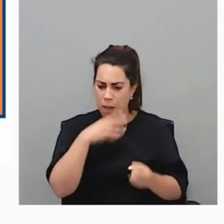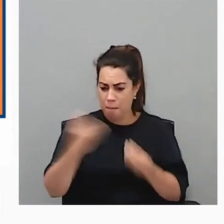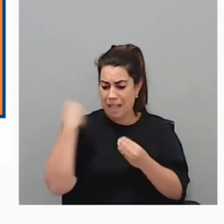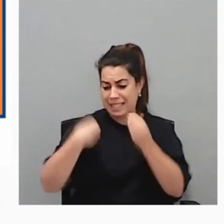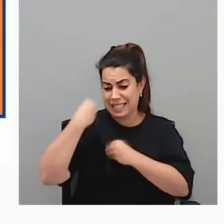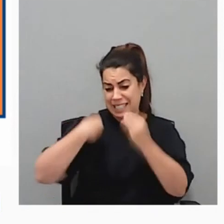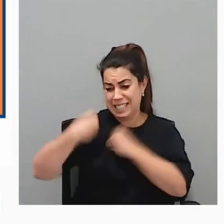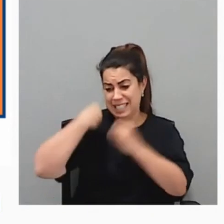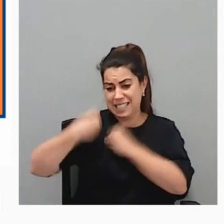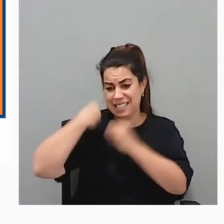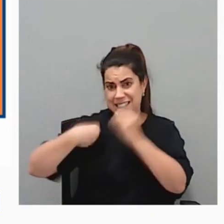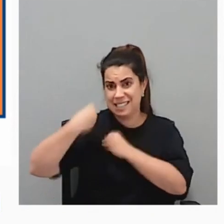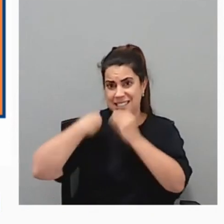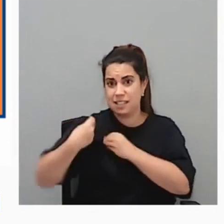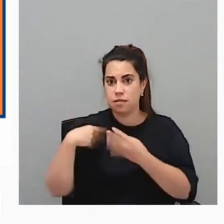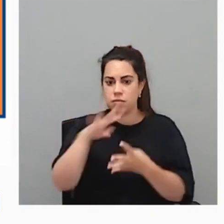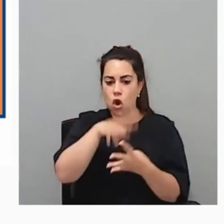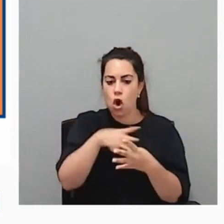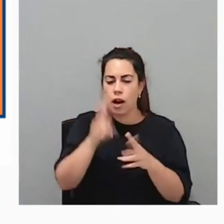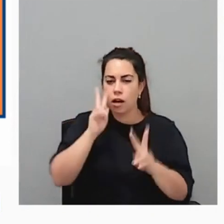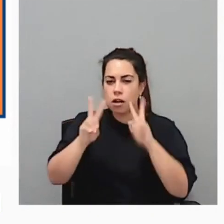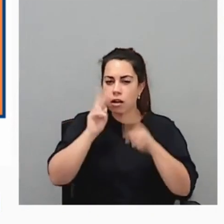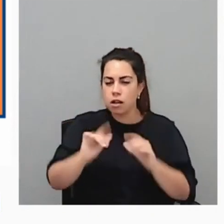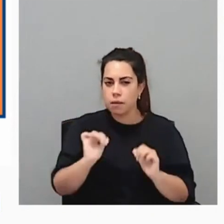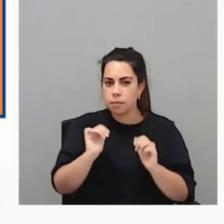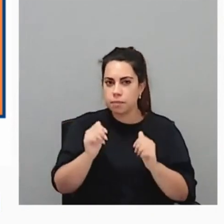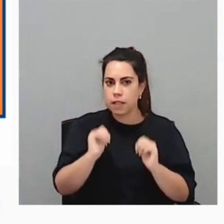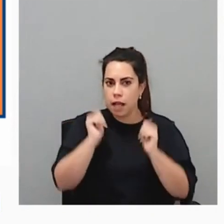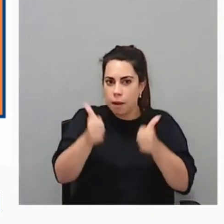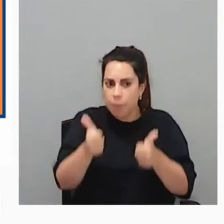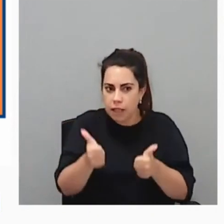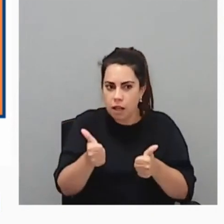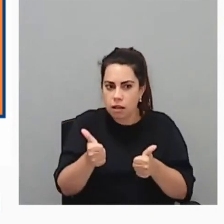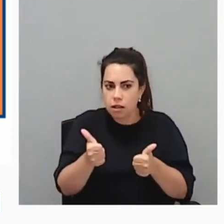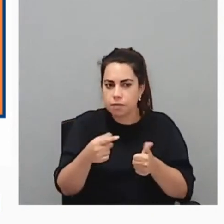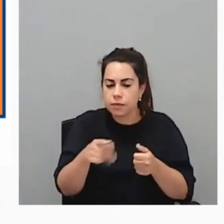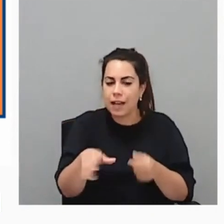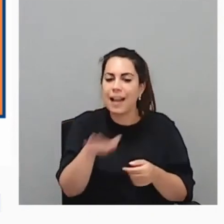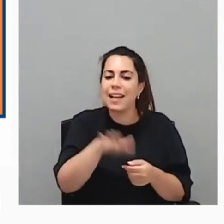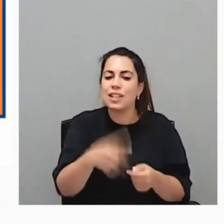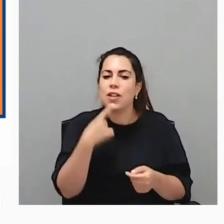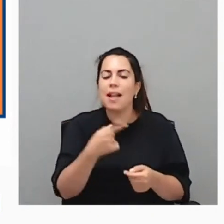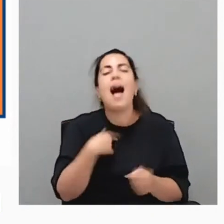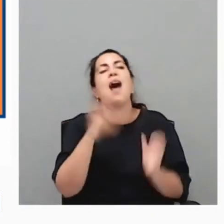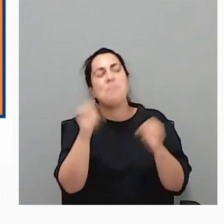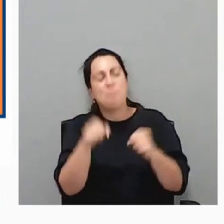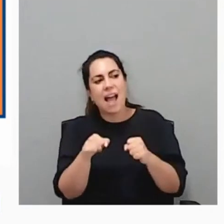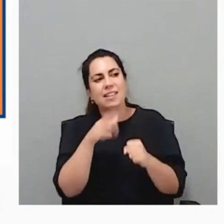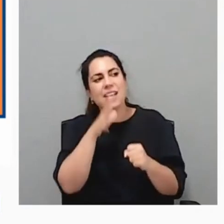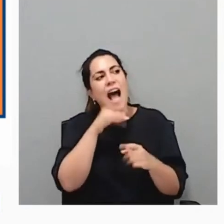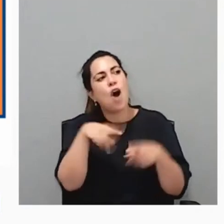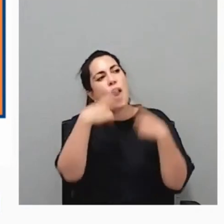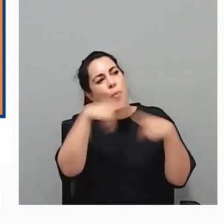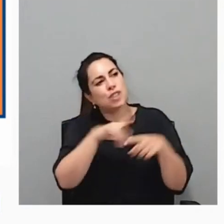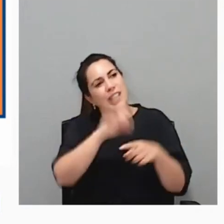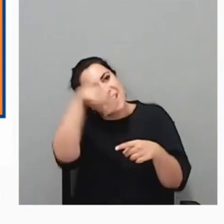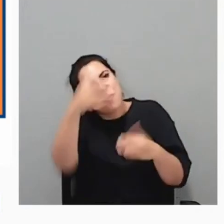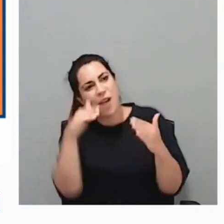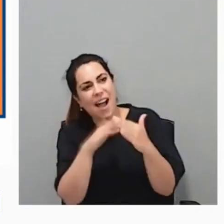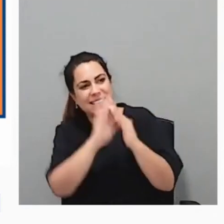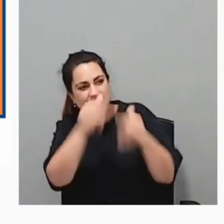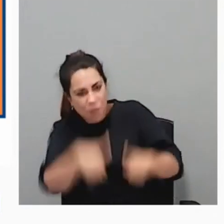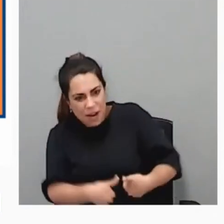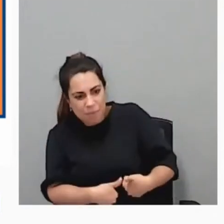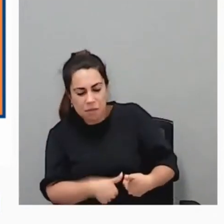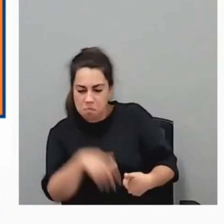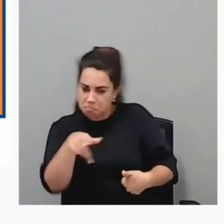con la tutora o el tutor de aula y ya dicen, ah, vale, señor, ahora toca música y después nos vamos a casita. Y ellos